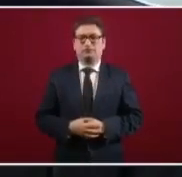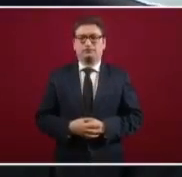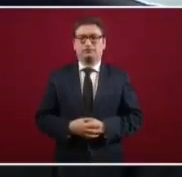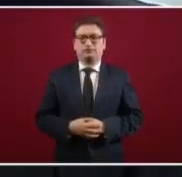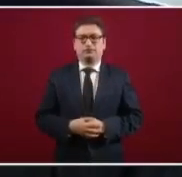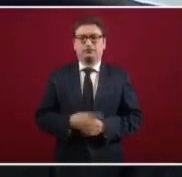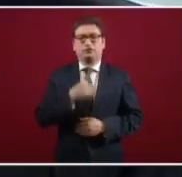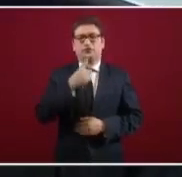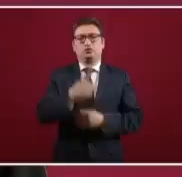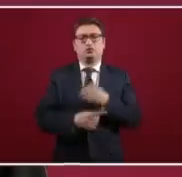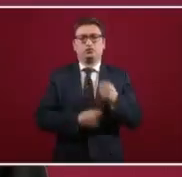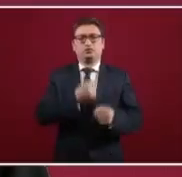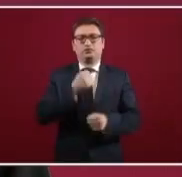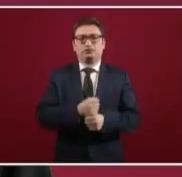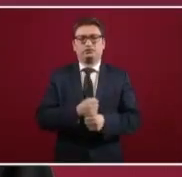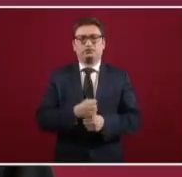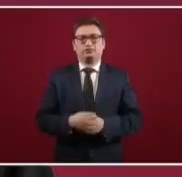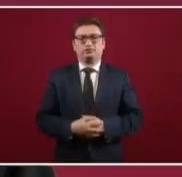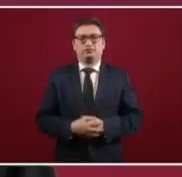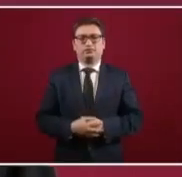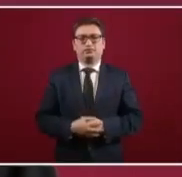un año más